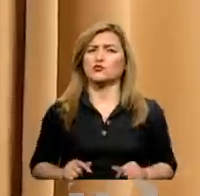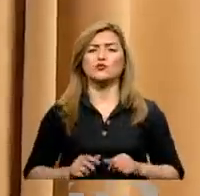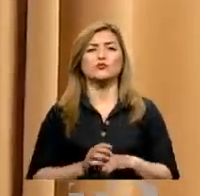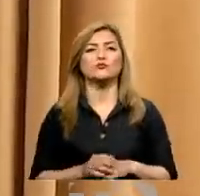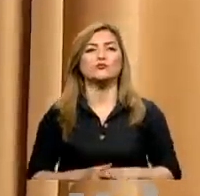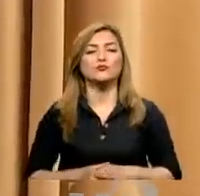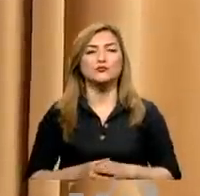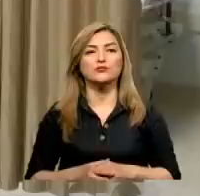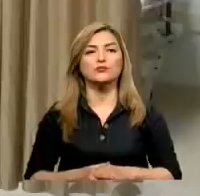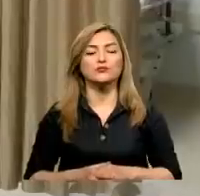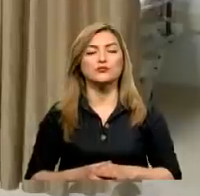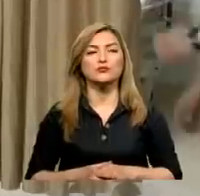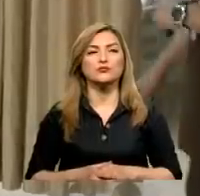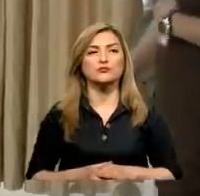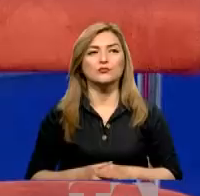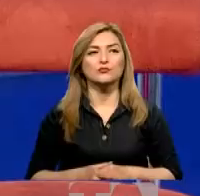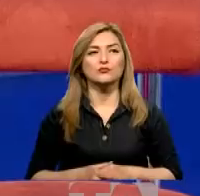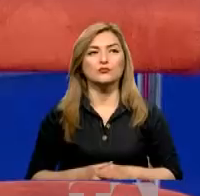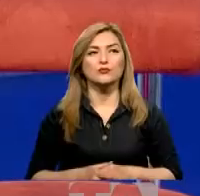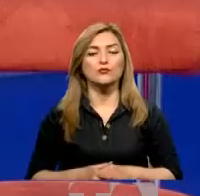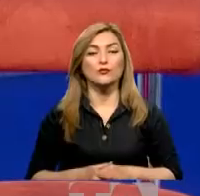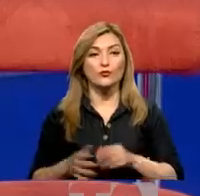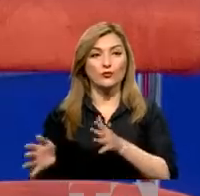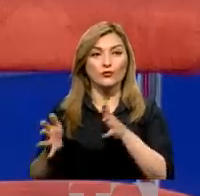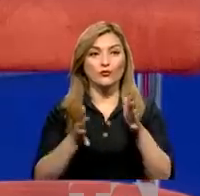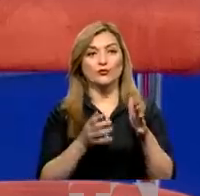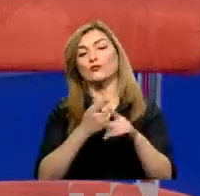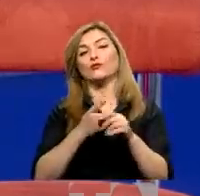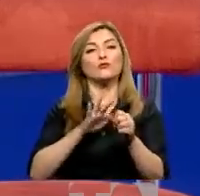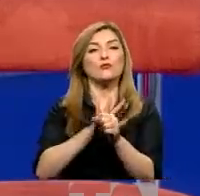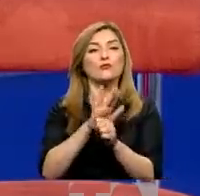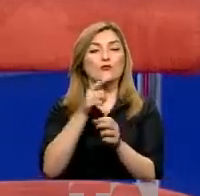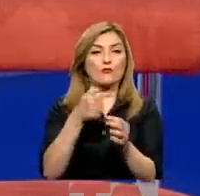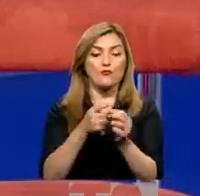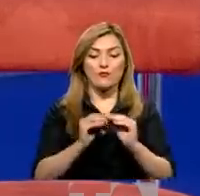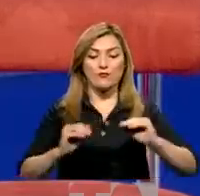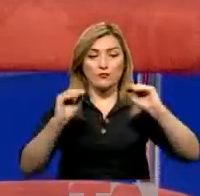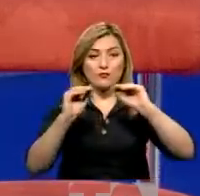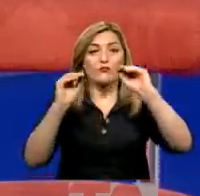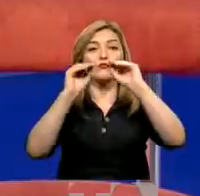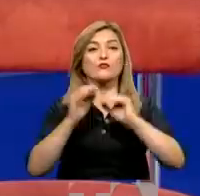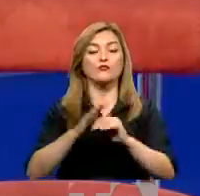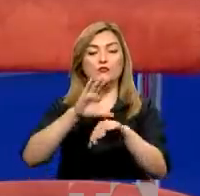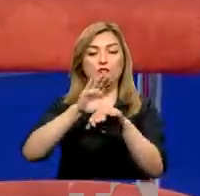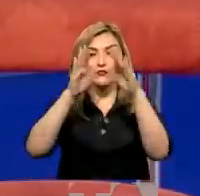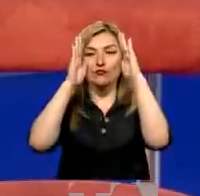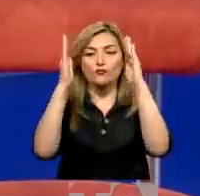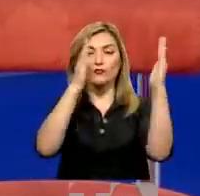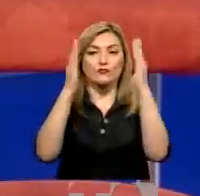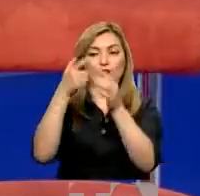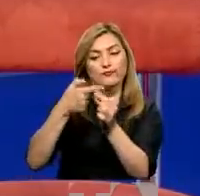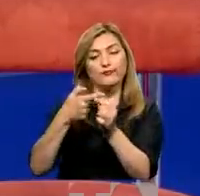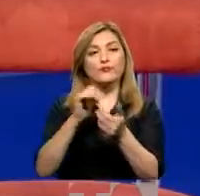En Quito, Belén Merizalde, 24 horas. Los casos de COVID-19 en Quito aumentan. El Centro de Atención Temporal